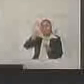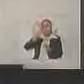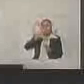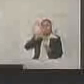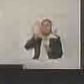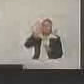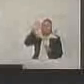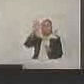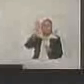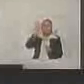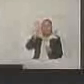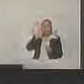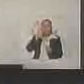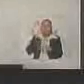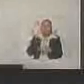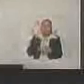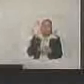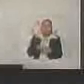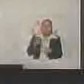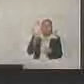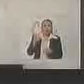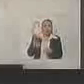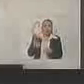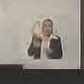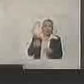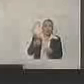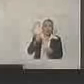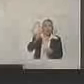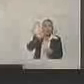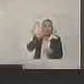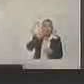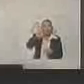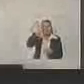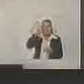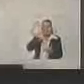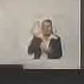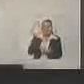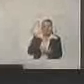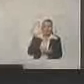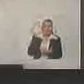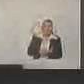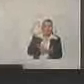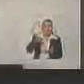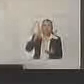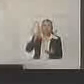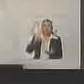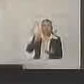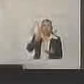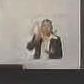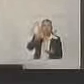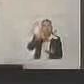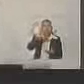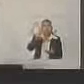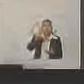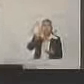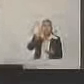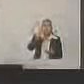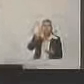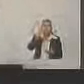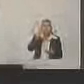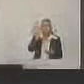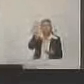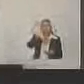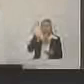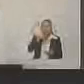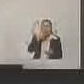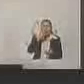ser recordados, pero sobre todo que tengamos presentes en donde la corrupción no esté presente. También me